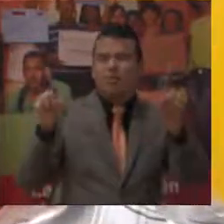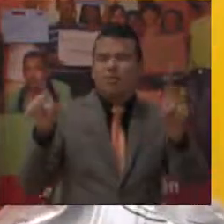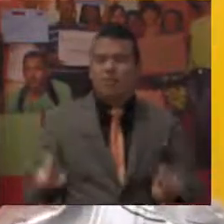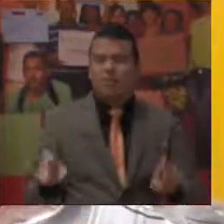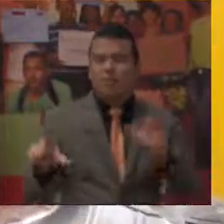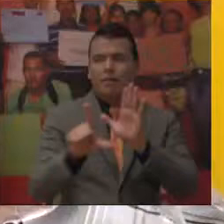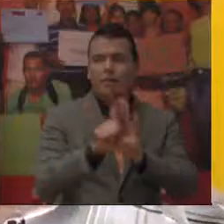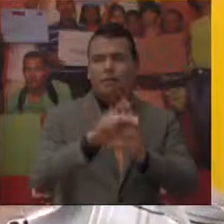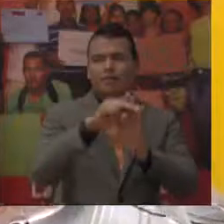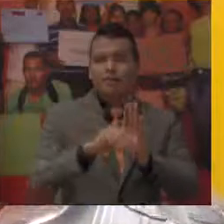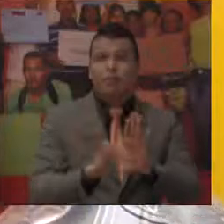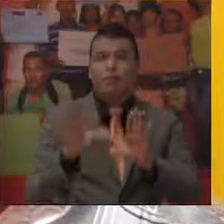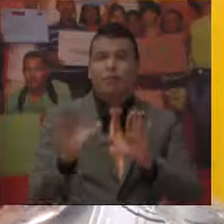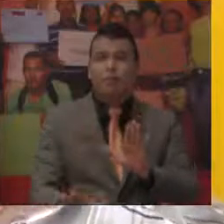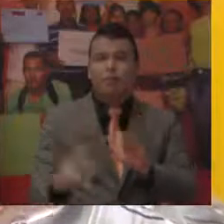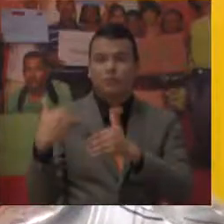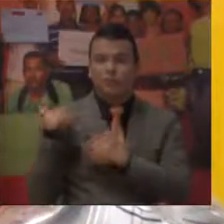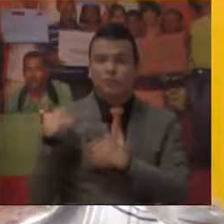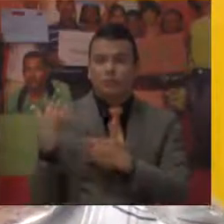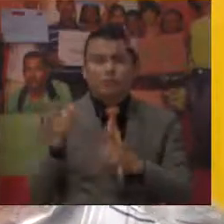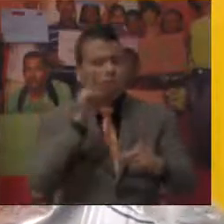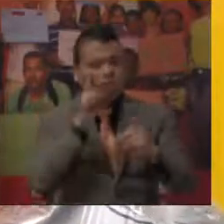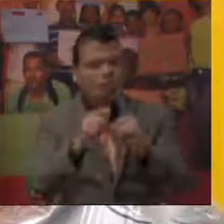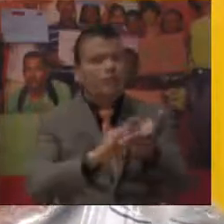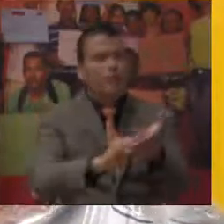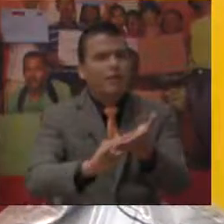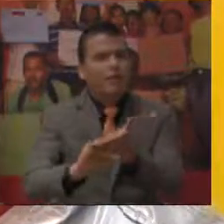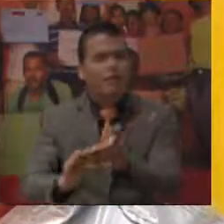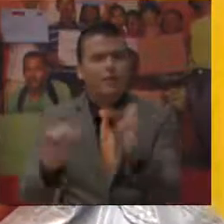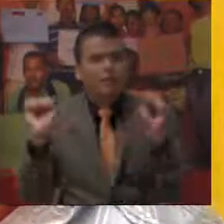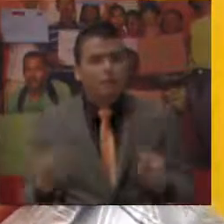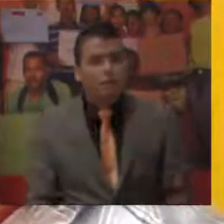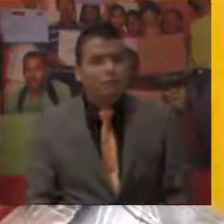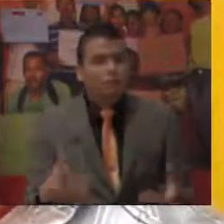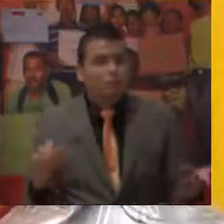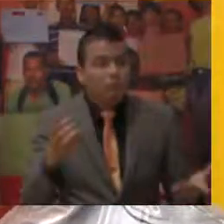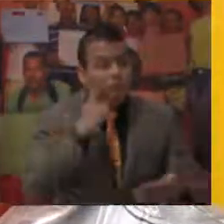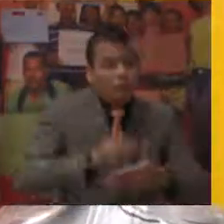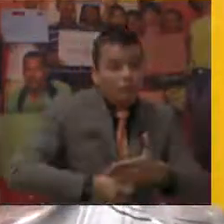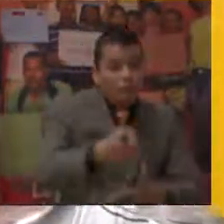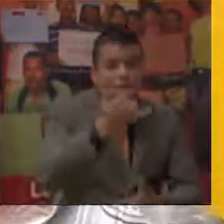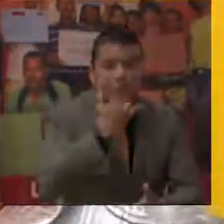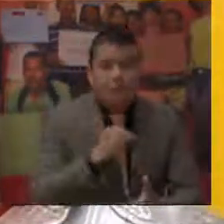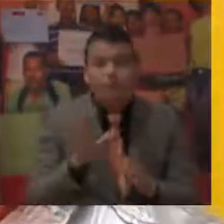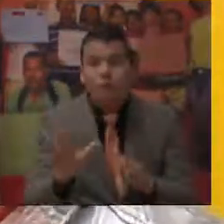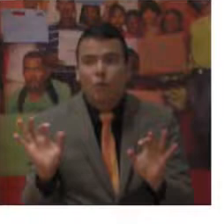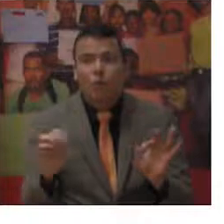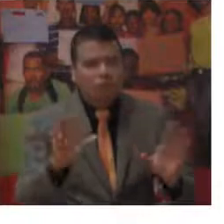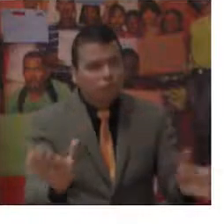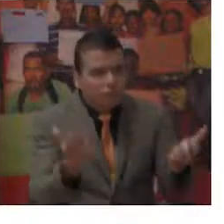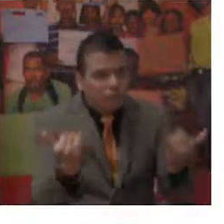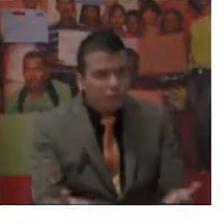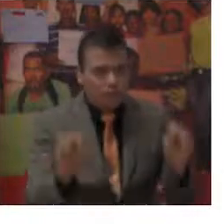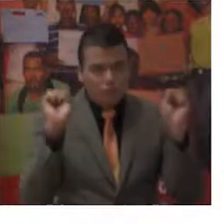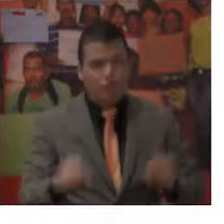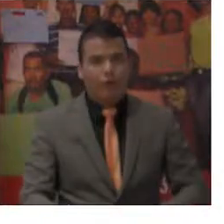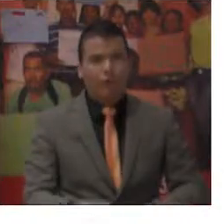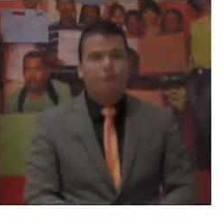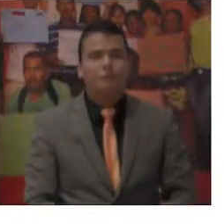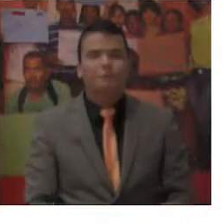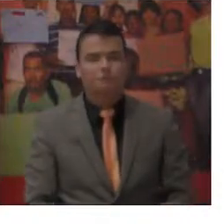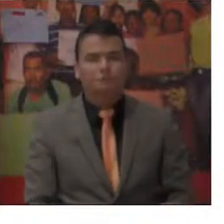la legislación, busquen salidas para, ya sea para corregir un error o para mejorar los que vienen.